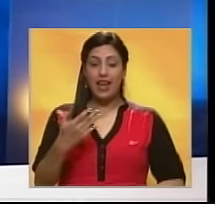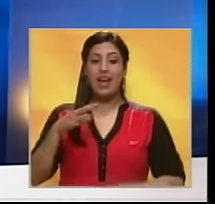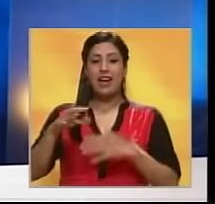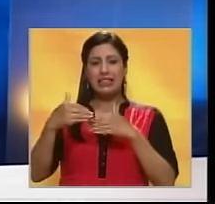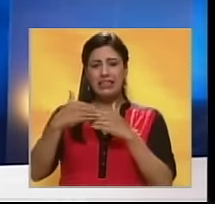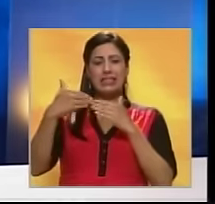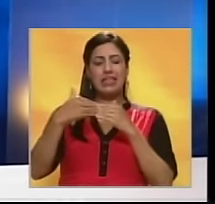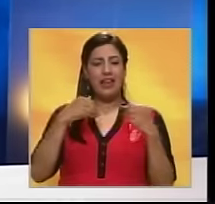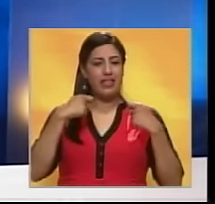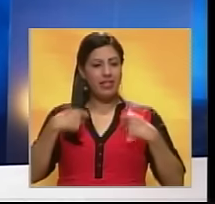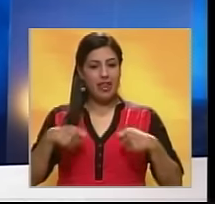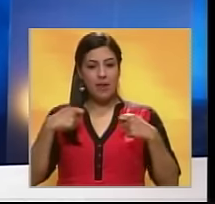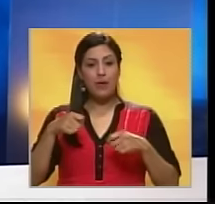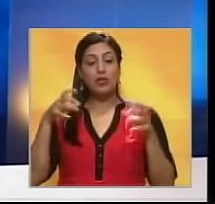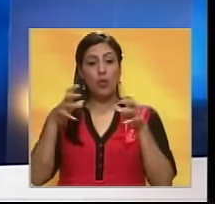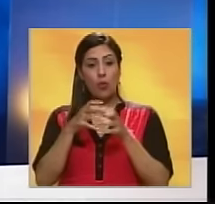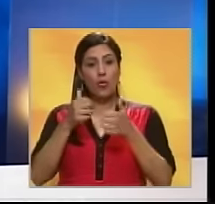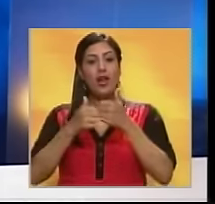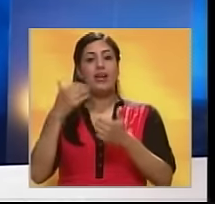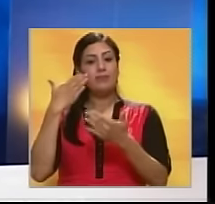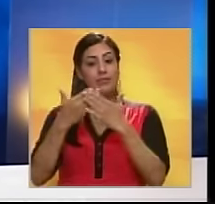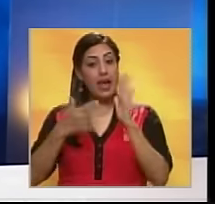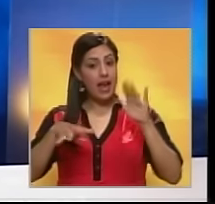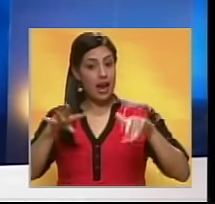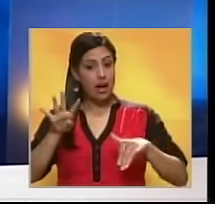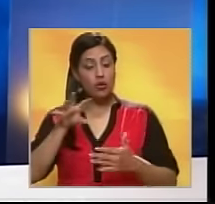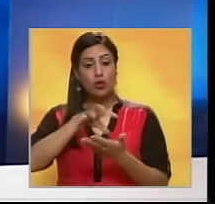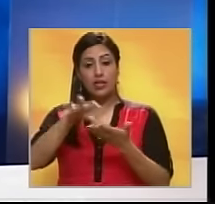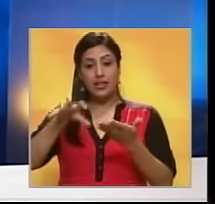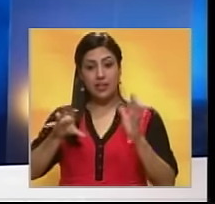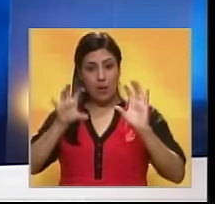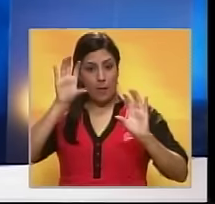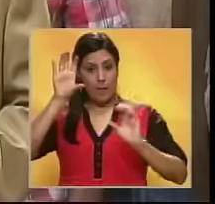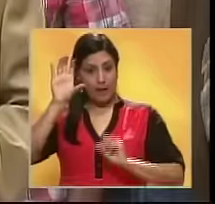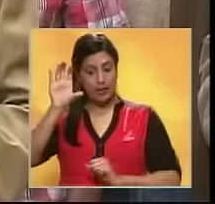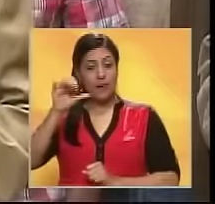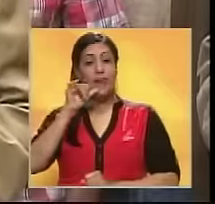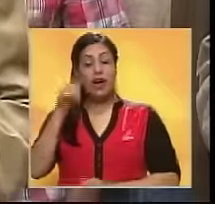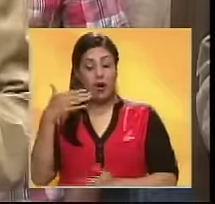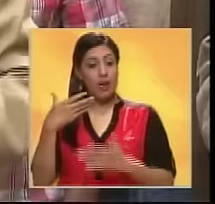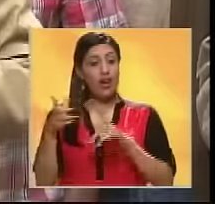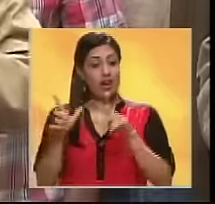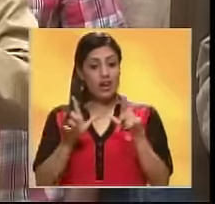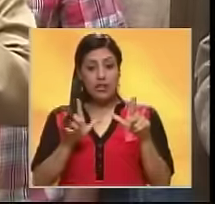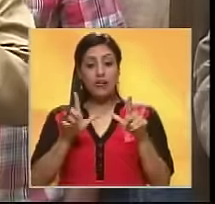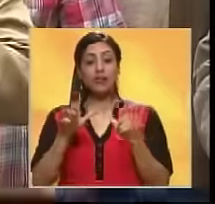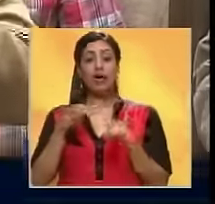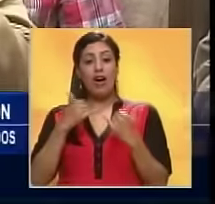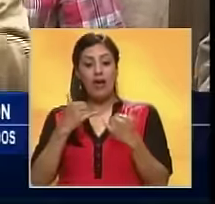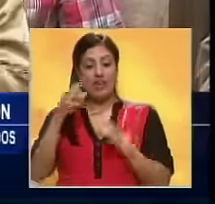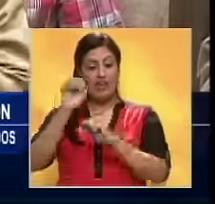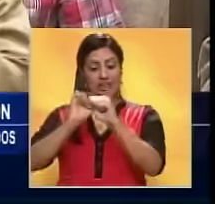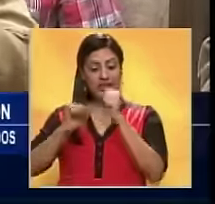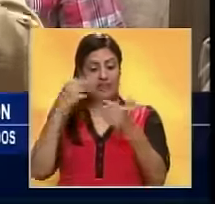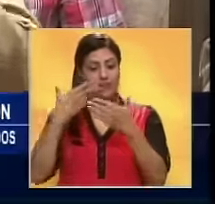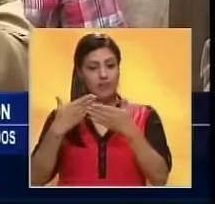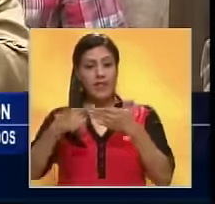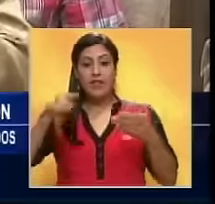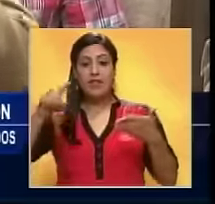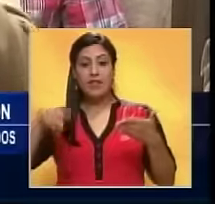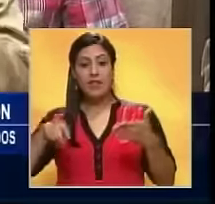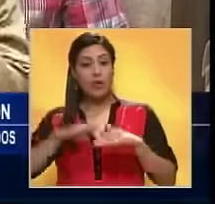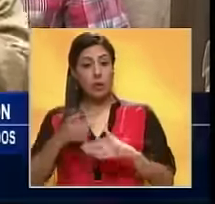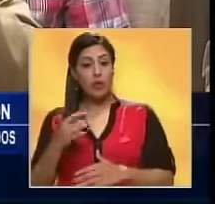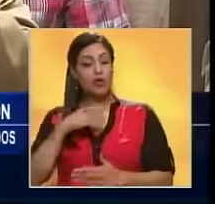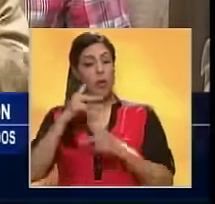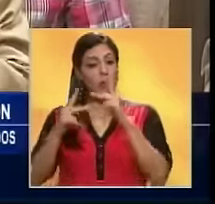los obstáculos, este partido logró validarse en 14 estados del país. Manifestó que ahora se deben defender esas validaciones